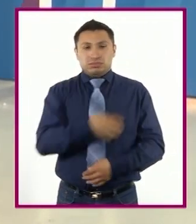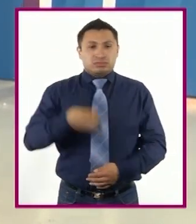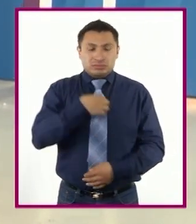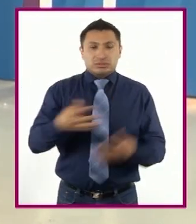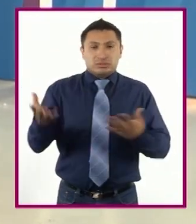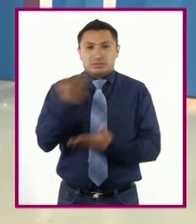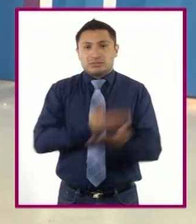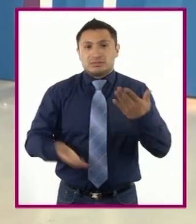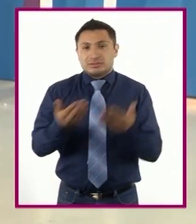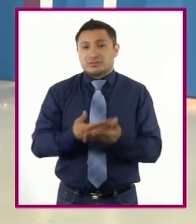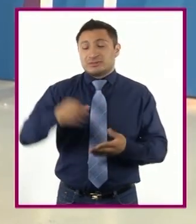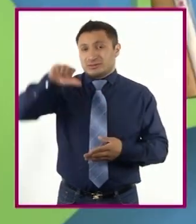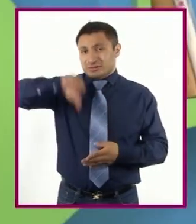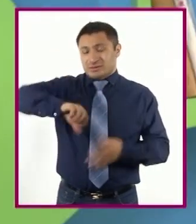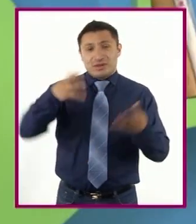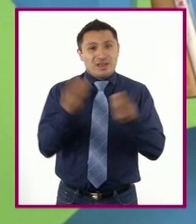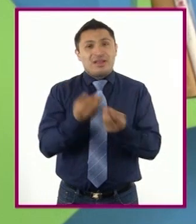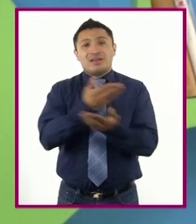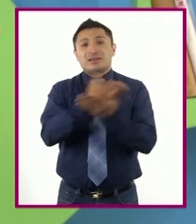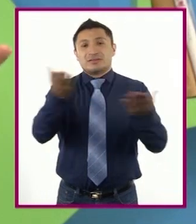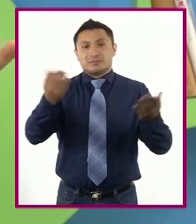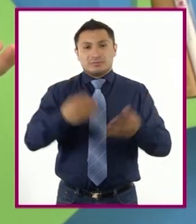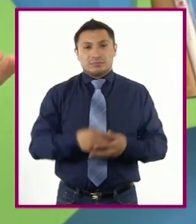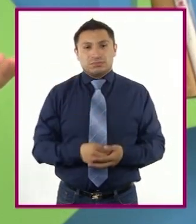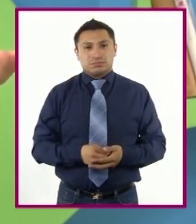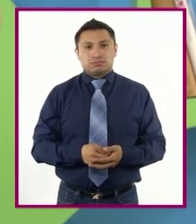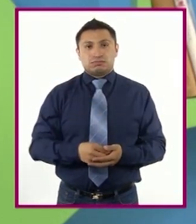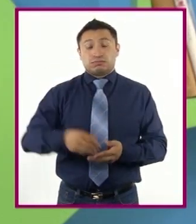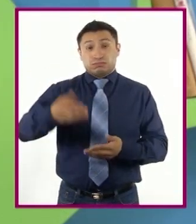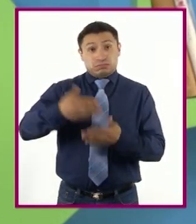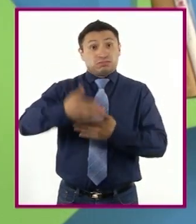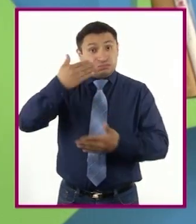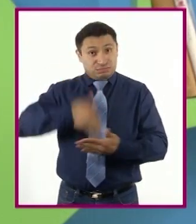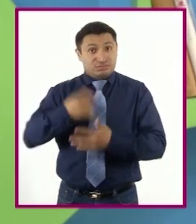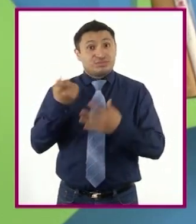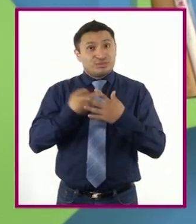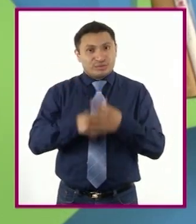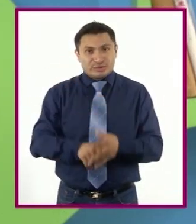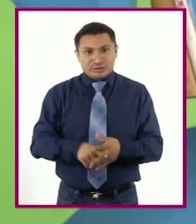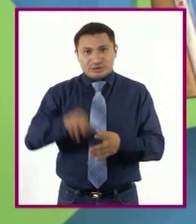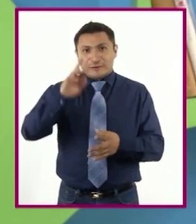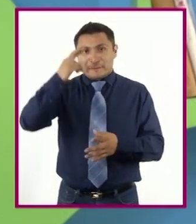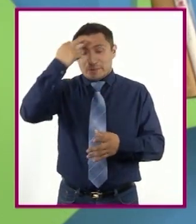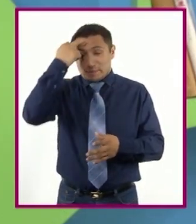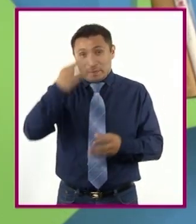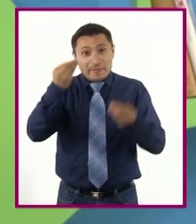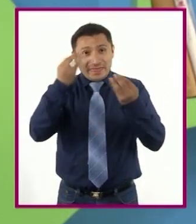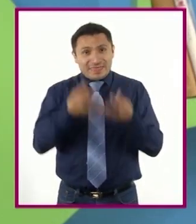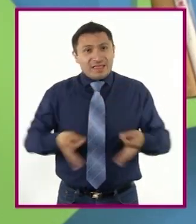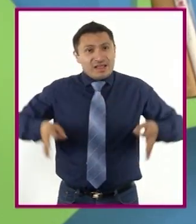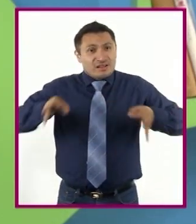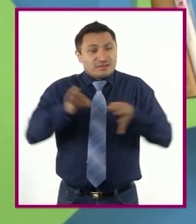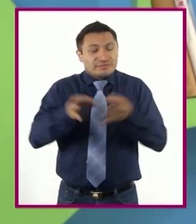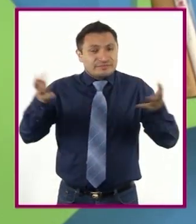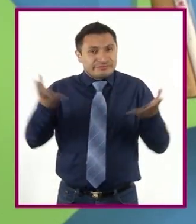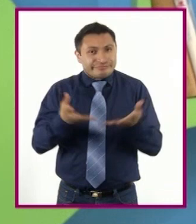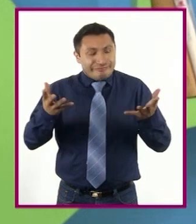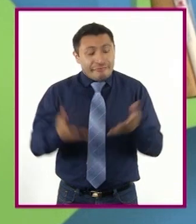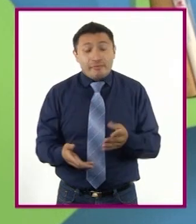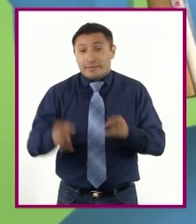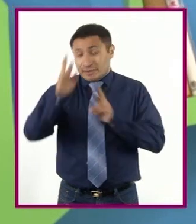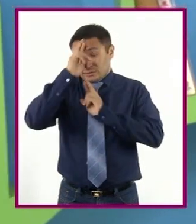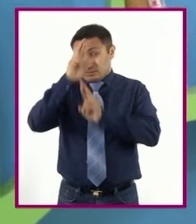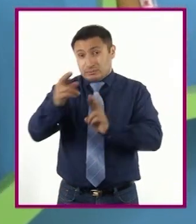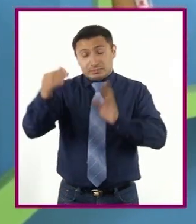compartir esta sesión con ustedes. Antes de iniciar, recuerden que es muy importante llevar a la práctica las